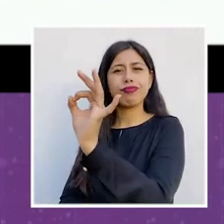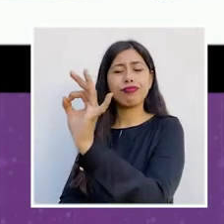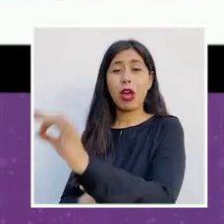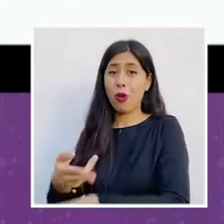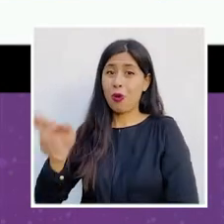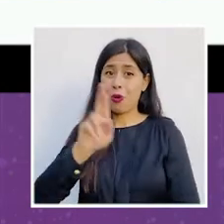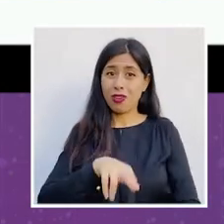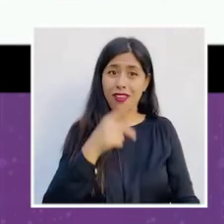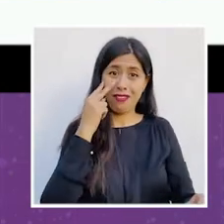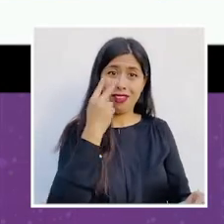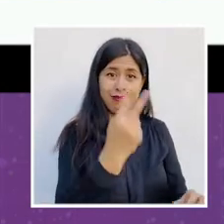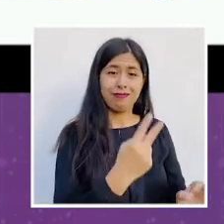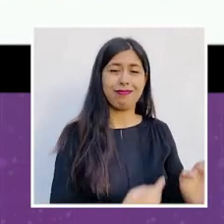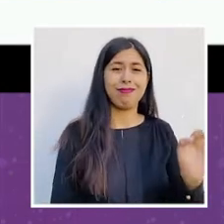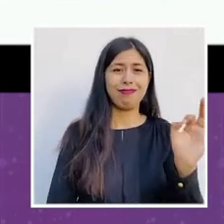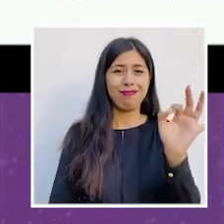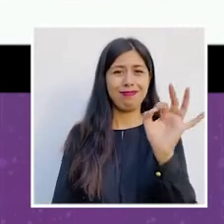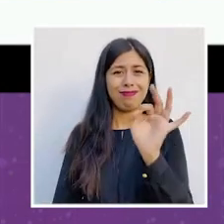Vamos a repetirla.